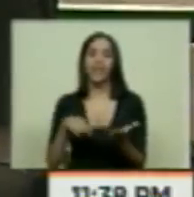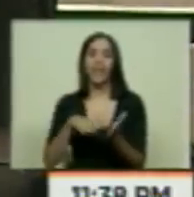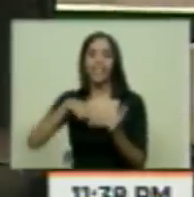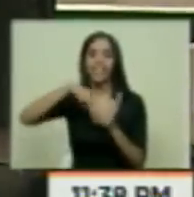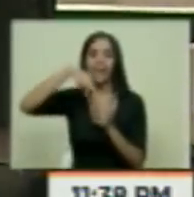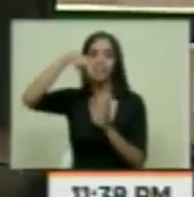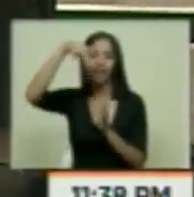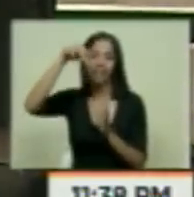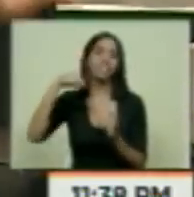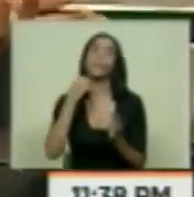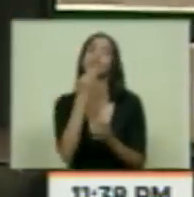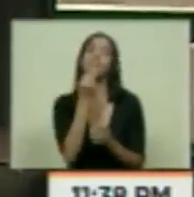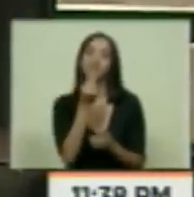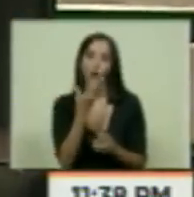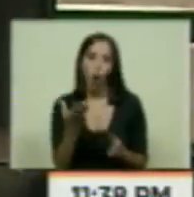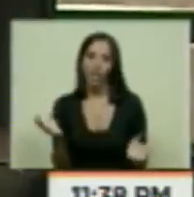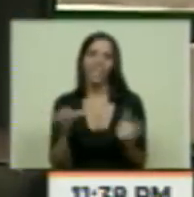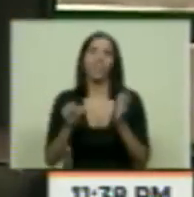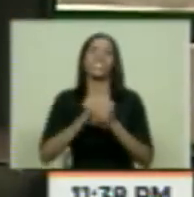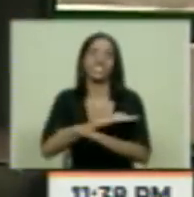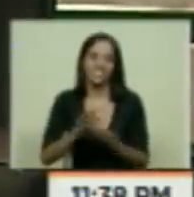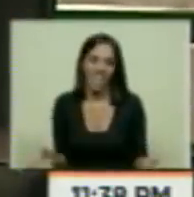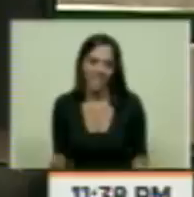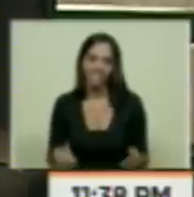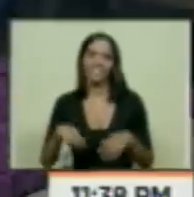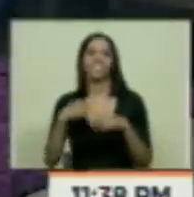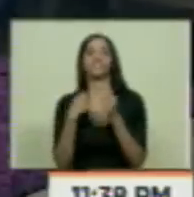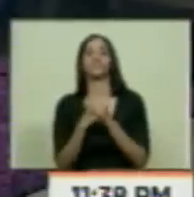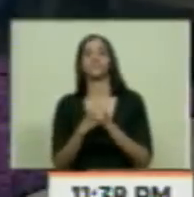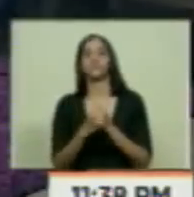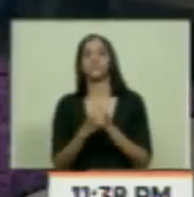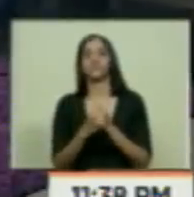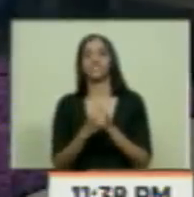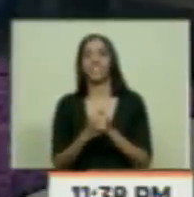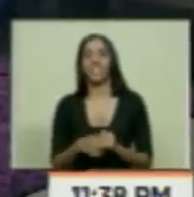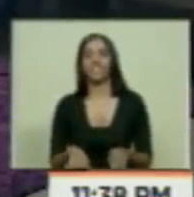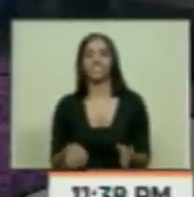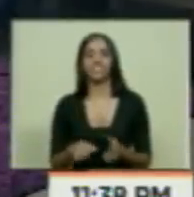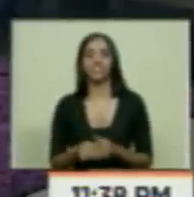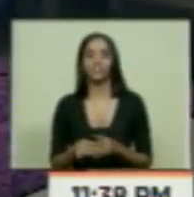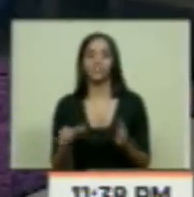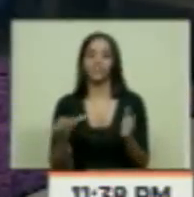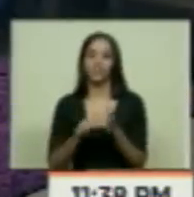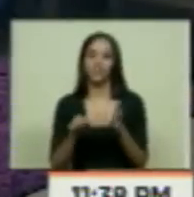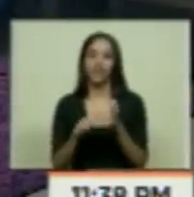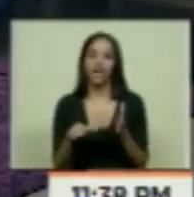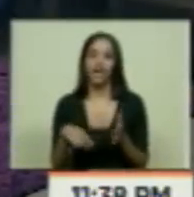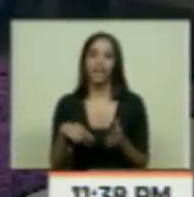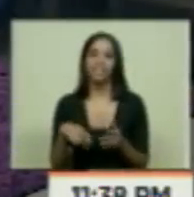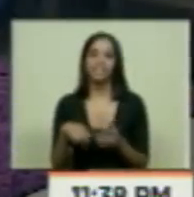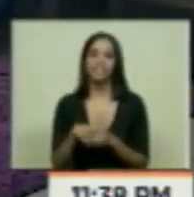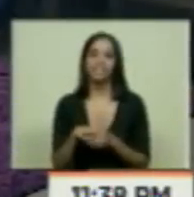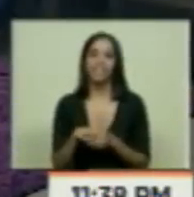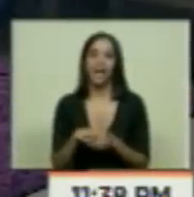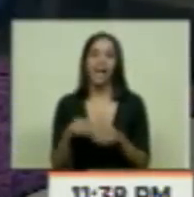el Calvario, bueno, hasta Miraflores, hasta donde sea. Nos vemos. La Procuraduría queda donde está, yo la veo que la Procuraduría, muchas veces son al lado de la